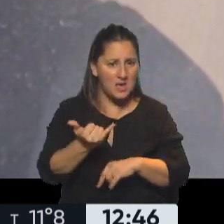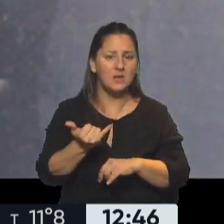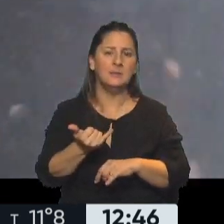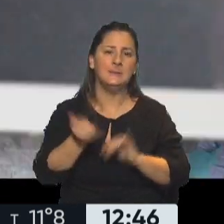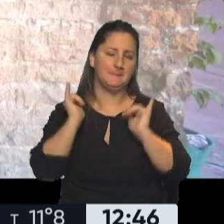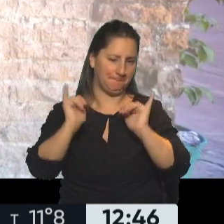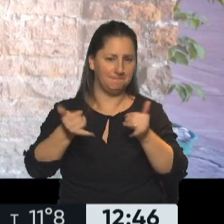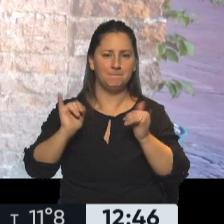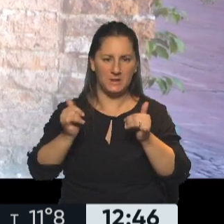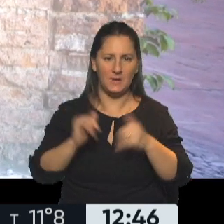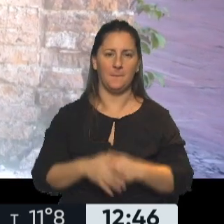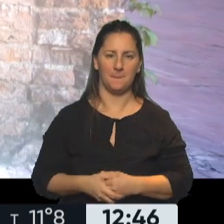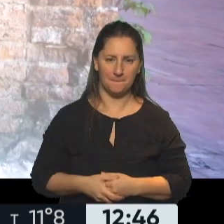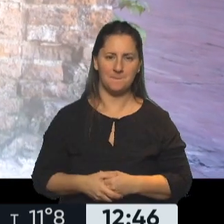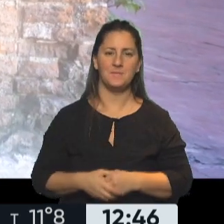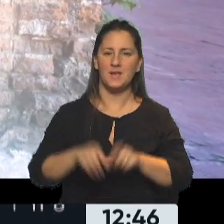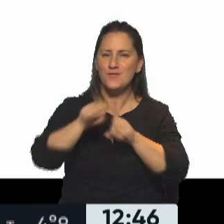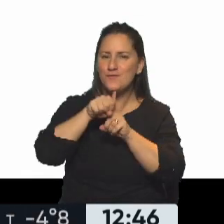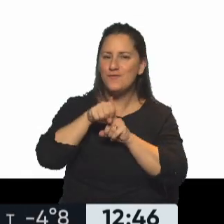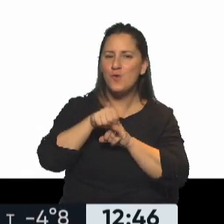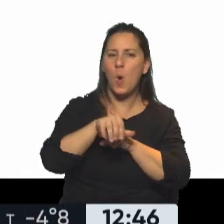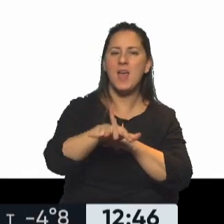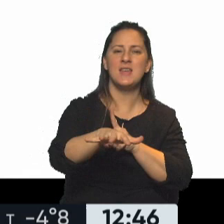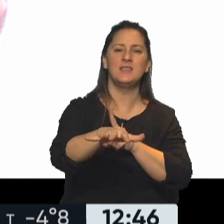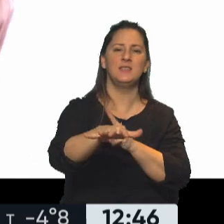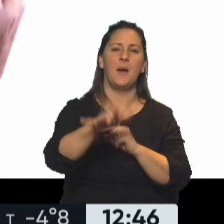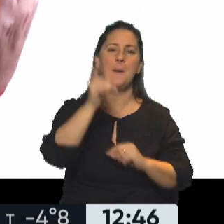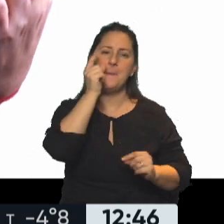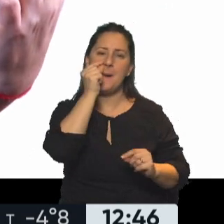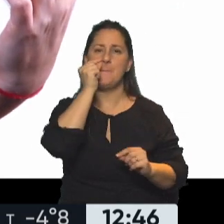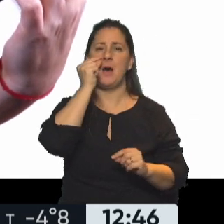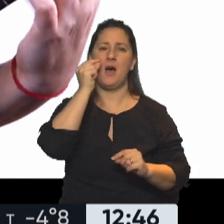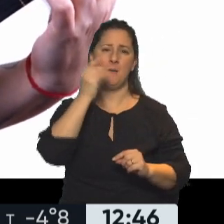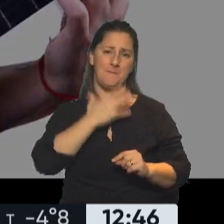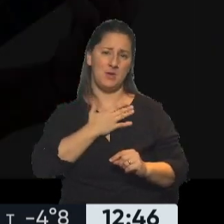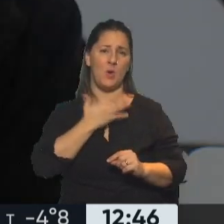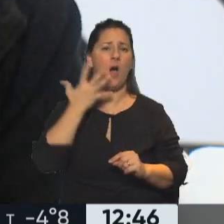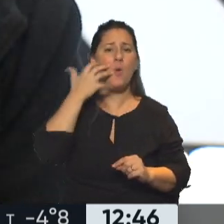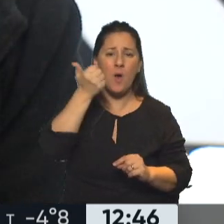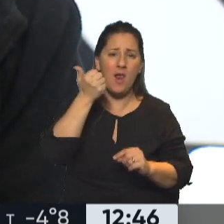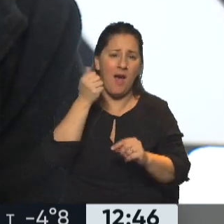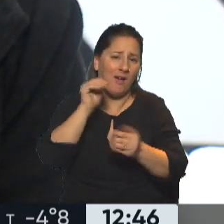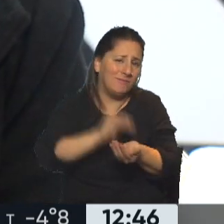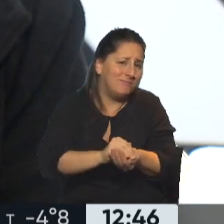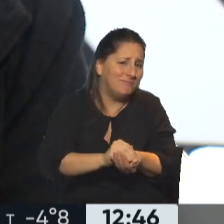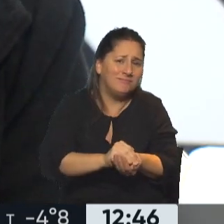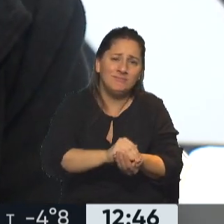sí, la influencia es que mis padres y mi abuela, me crié con ellos,